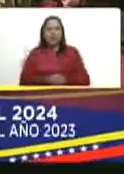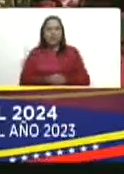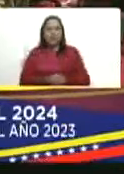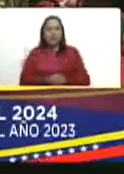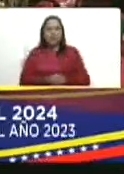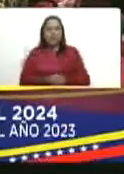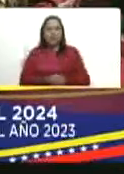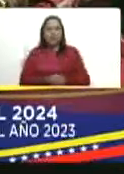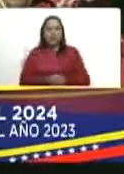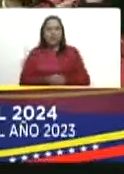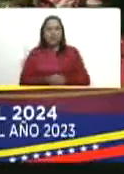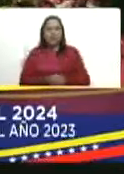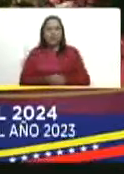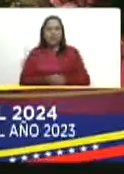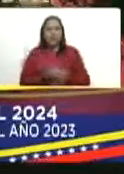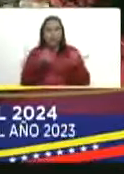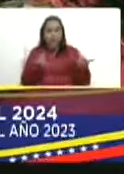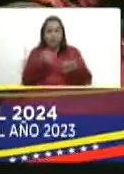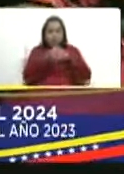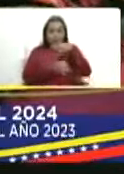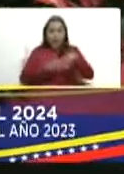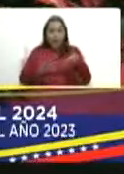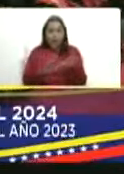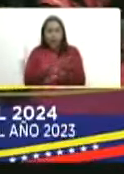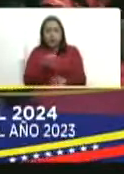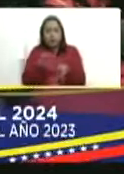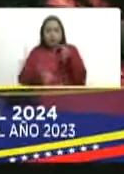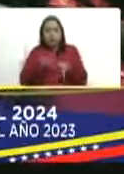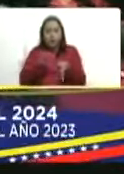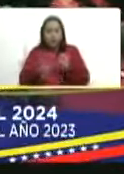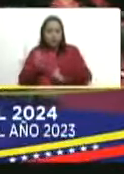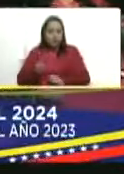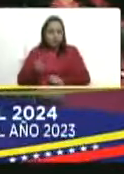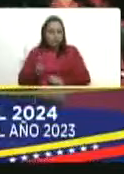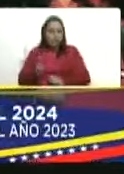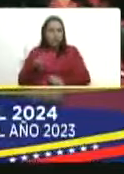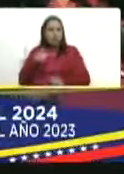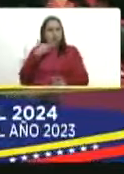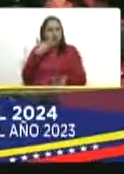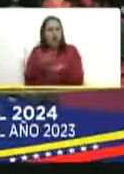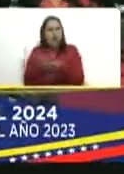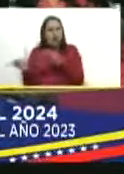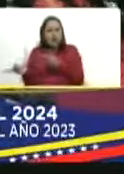Estamos hablando desde el Poder Judicial. Agradezco mucho esta invitación.